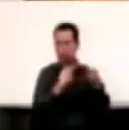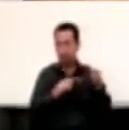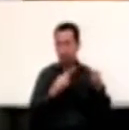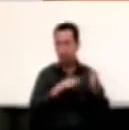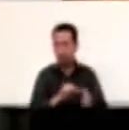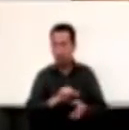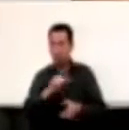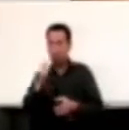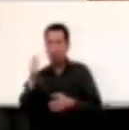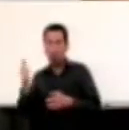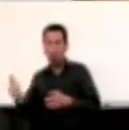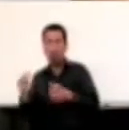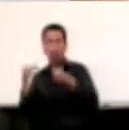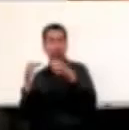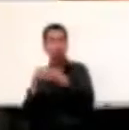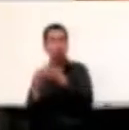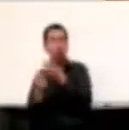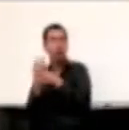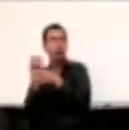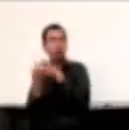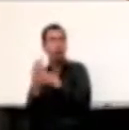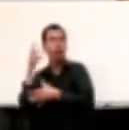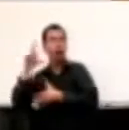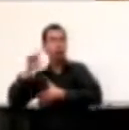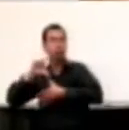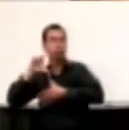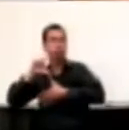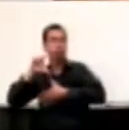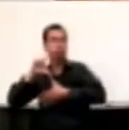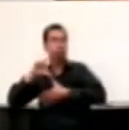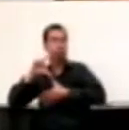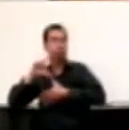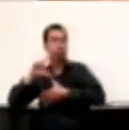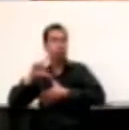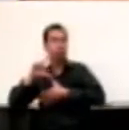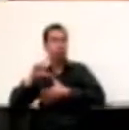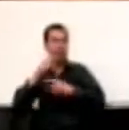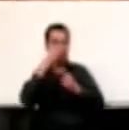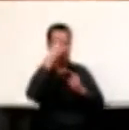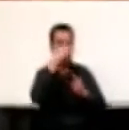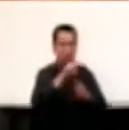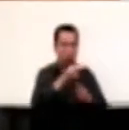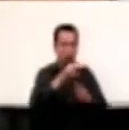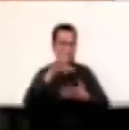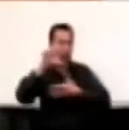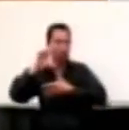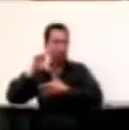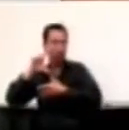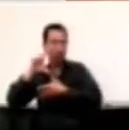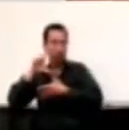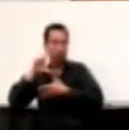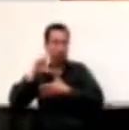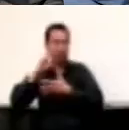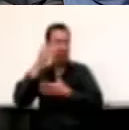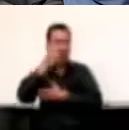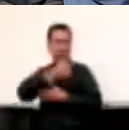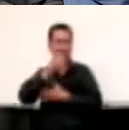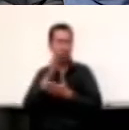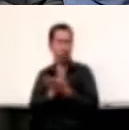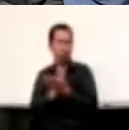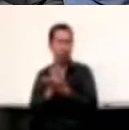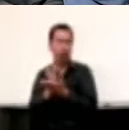otras democracias emergentes nuevas en América Latina. Dos historias que a pesar de que iban cada una por su lado